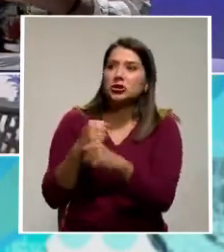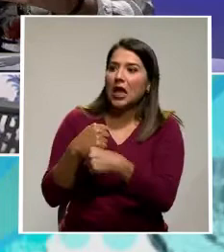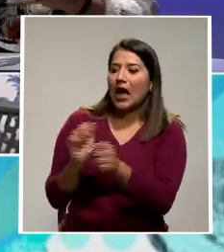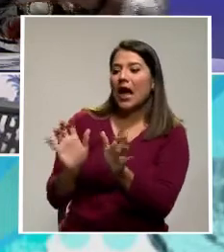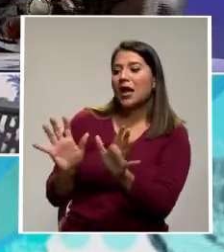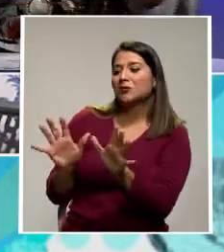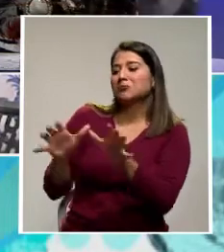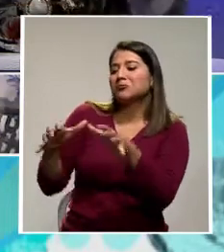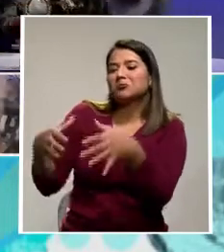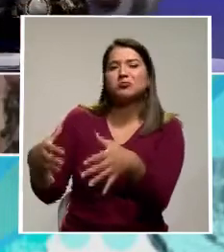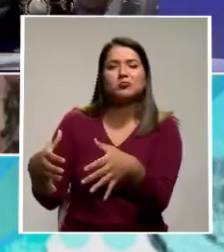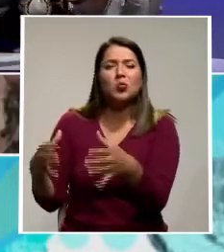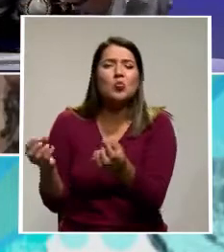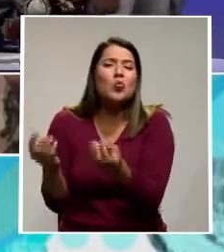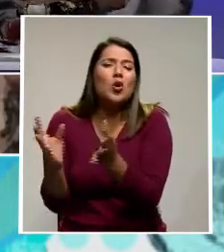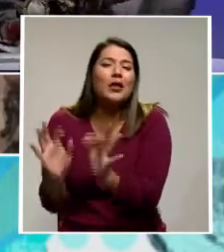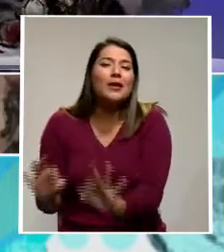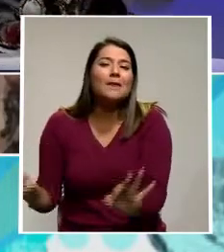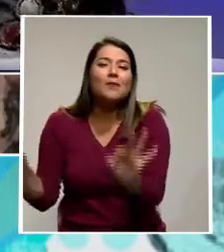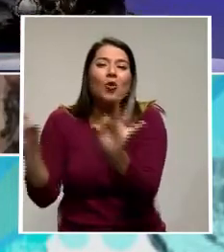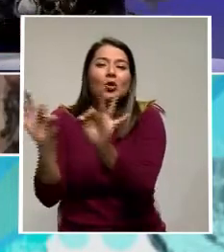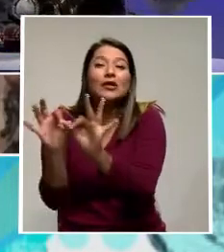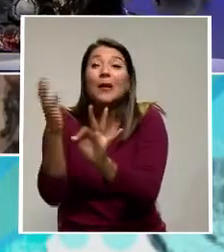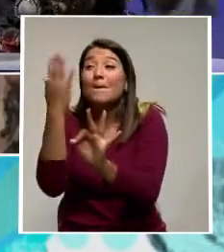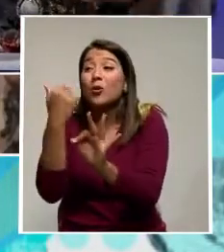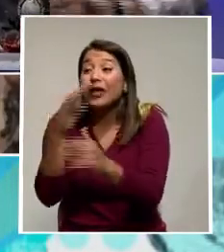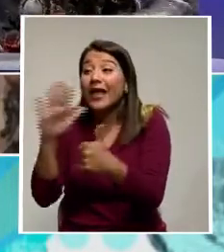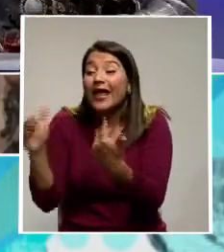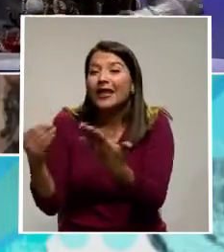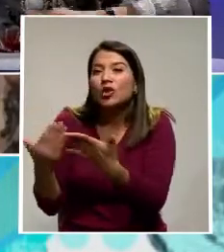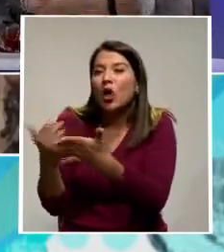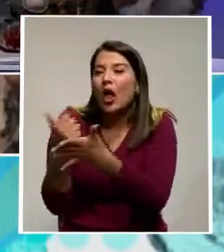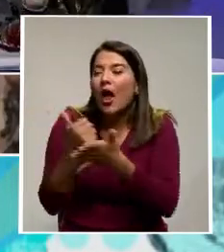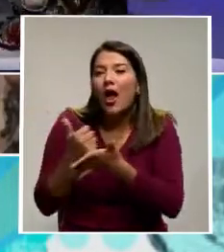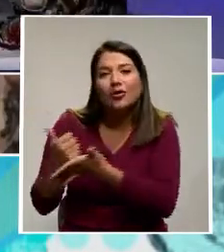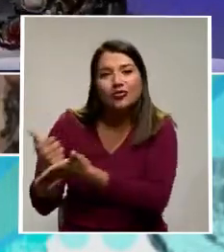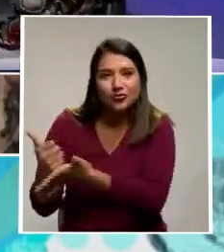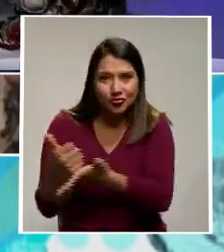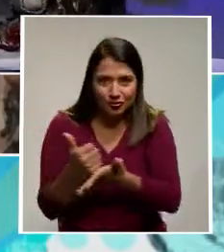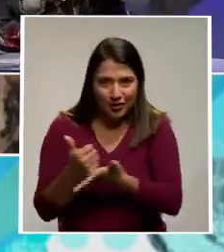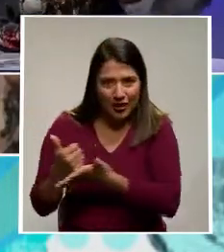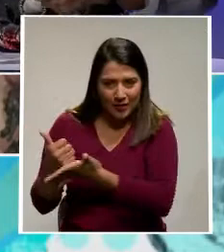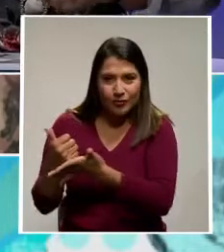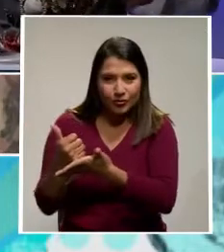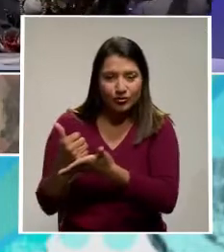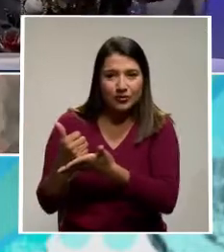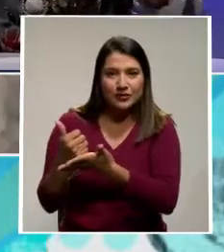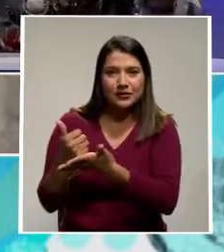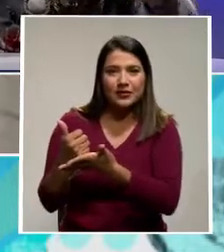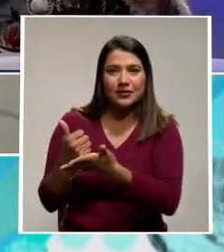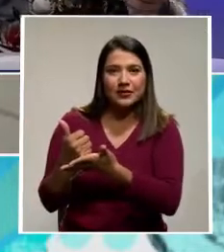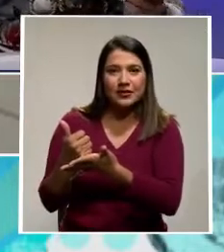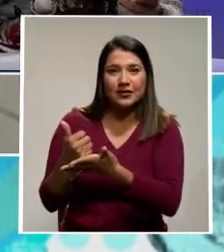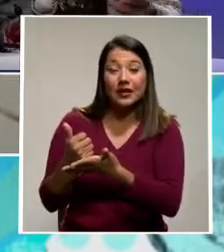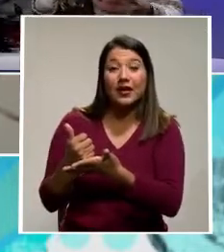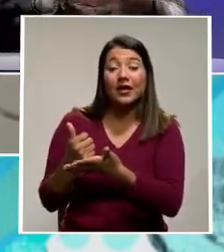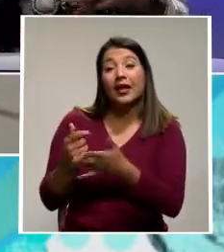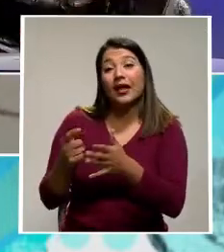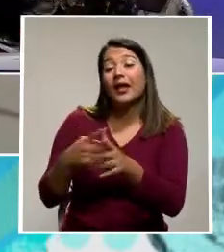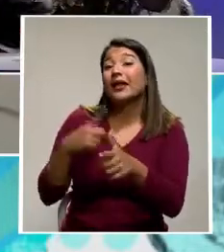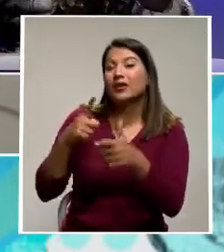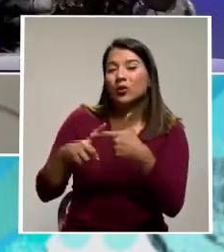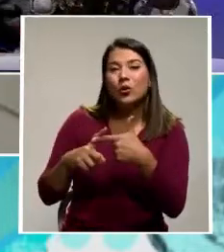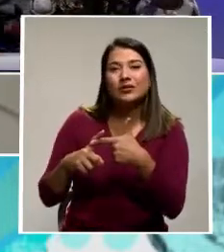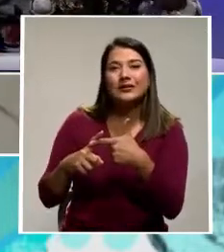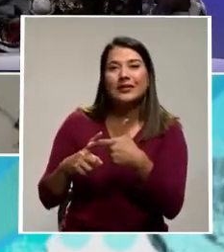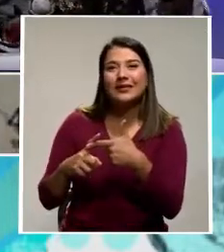yo, porque entre todas nos damos la palabra una a las otras. No la mano, la palabra. Y hay